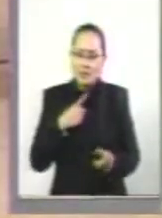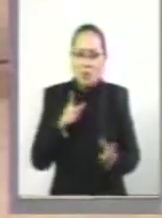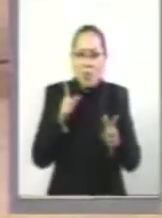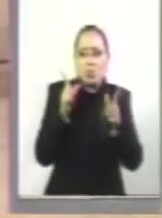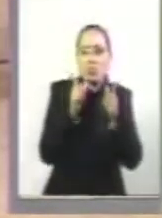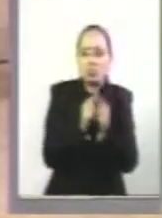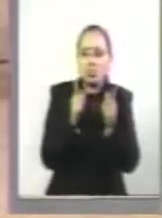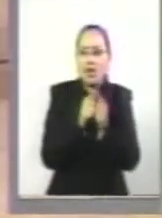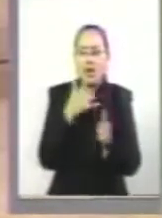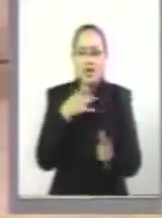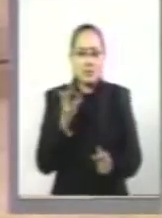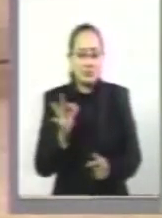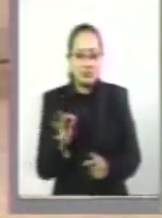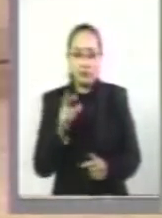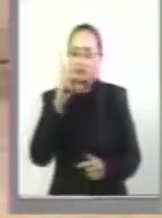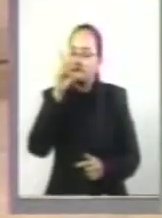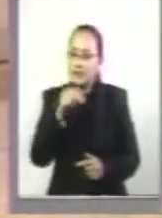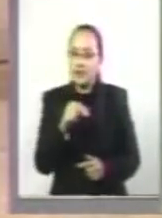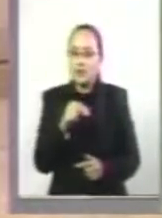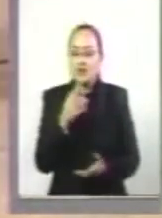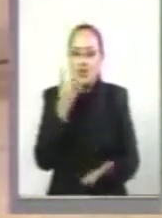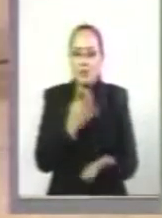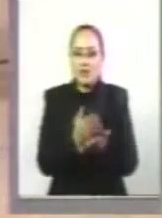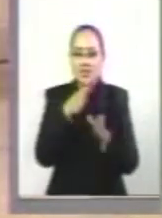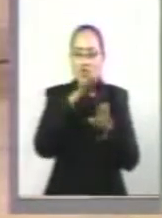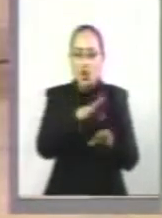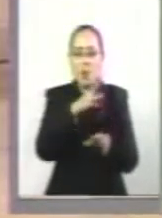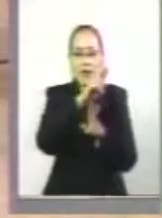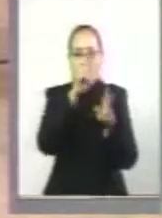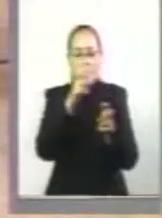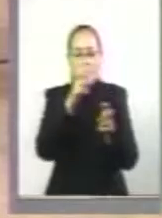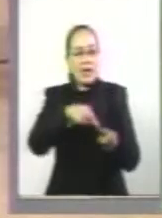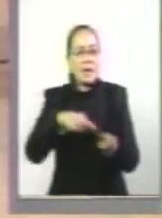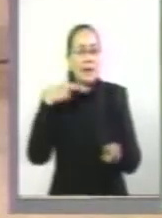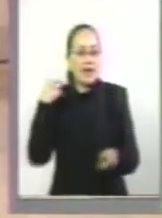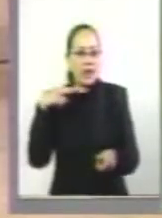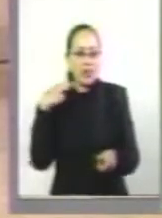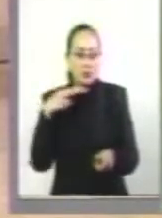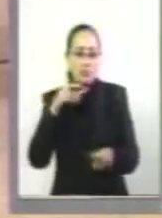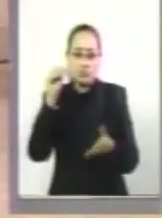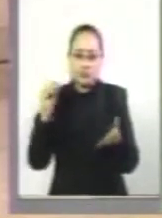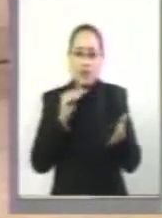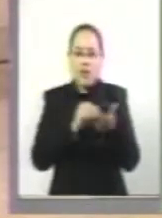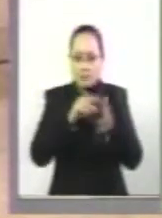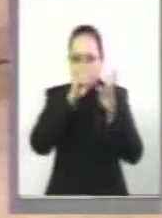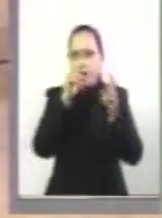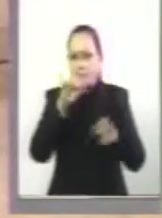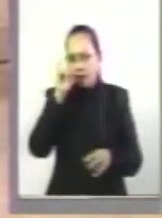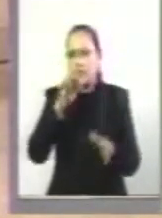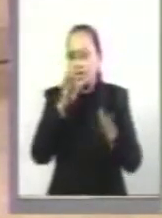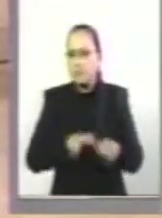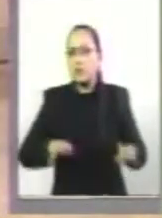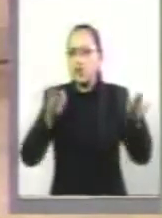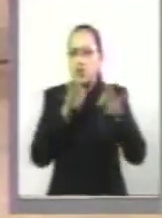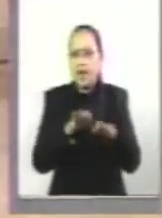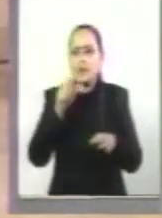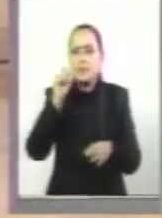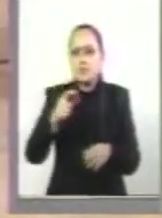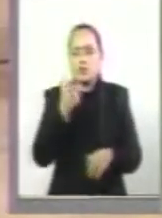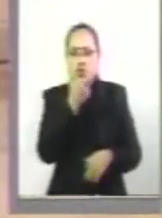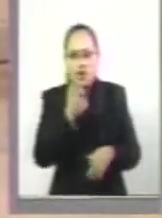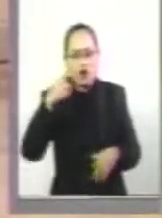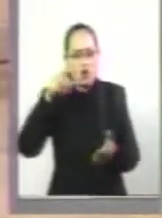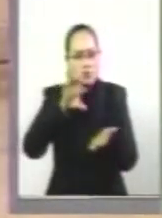pequeñito. No deberíamos de estar hablando solamente de Veracruz por un tema que, si bien es complejo, que es el manejo de los recursos de la